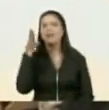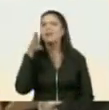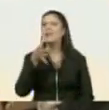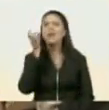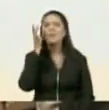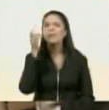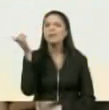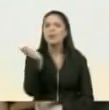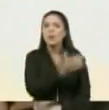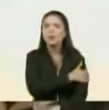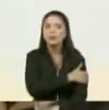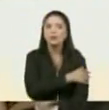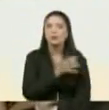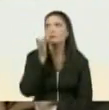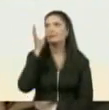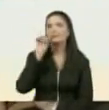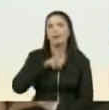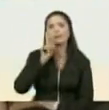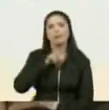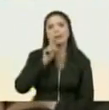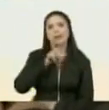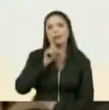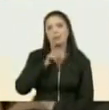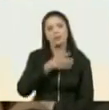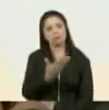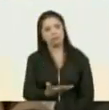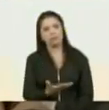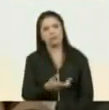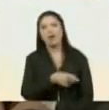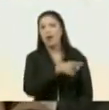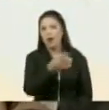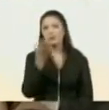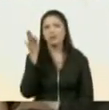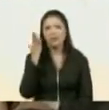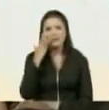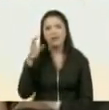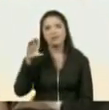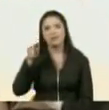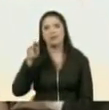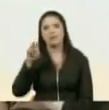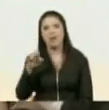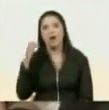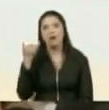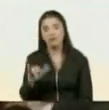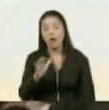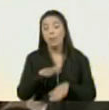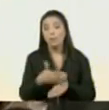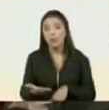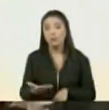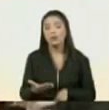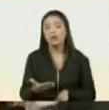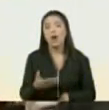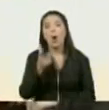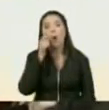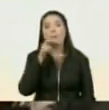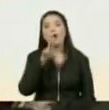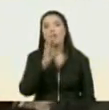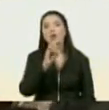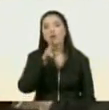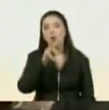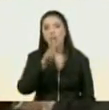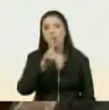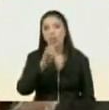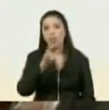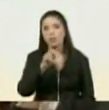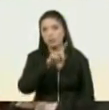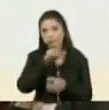oposición? Mentiras de patas cortas, son Cire. Ellos sabían que el Consejo Nacional Electoral, porque Luis Emilio Rondón forma parte del Consejo Nacional Electoral y